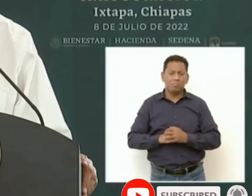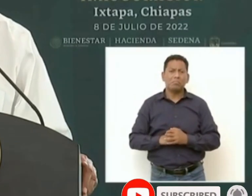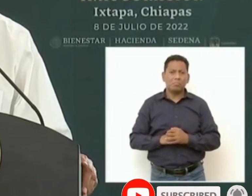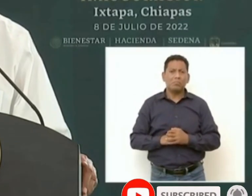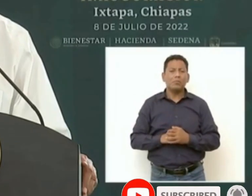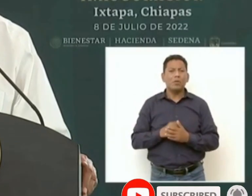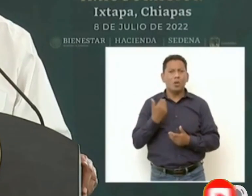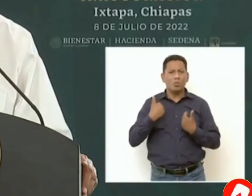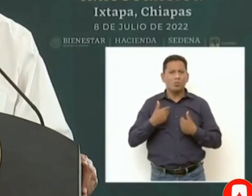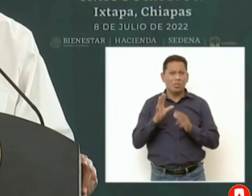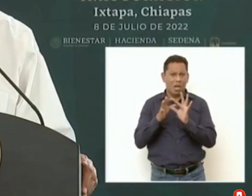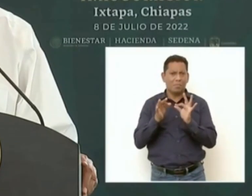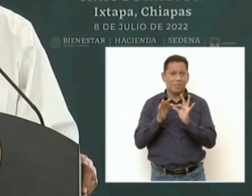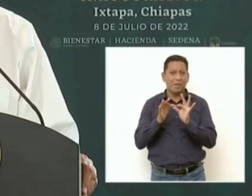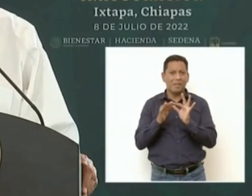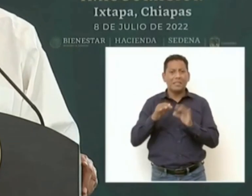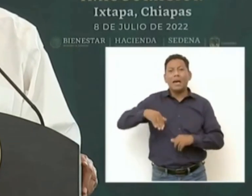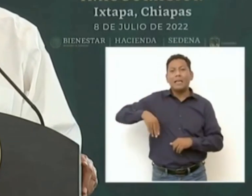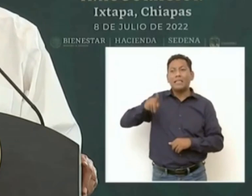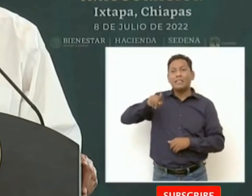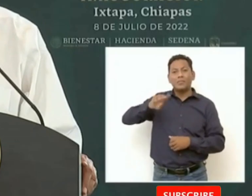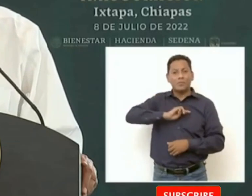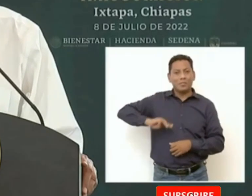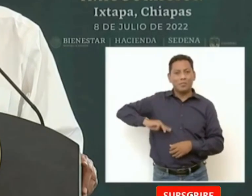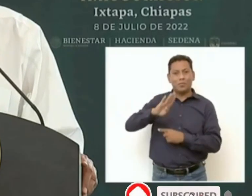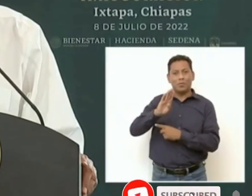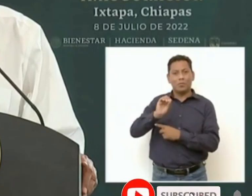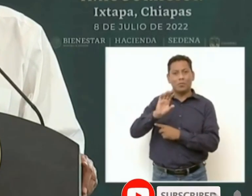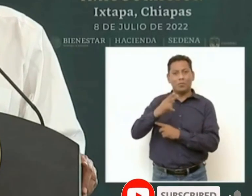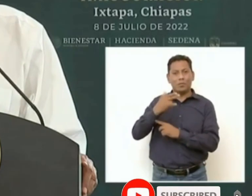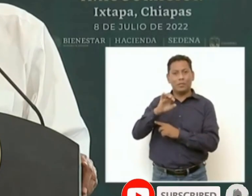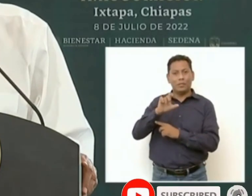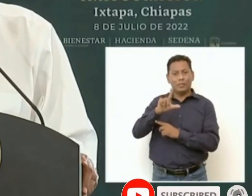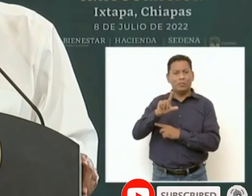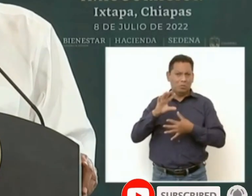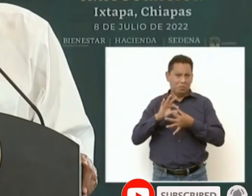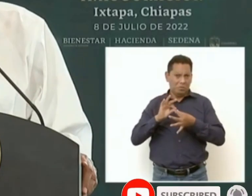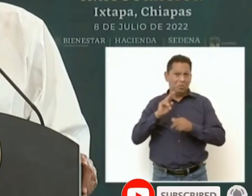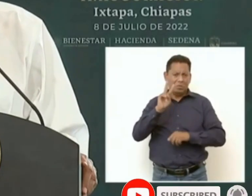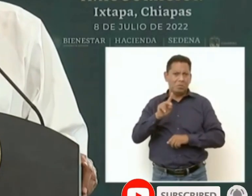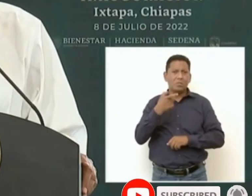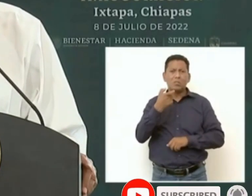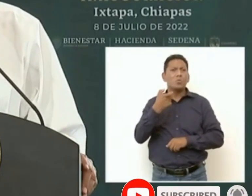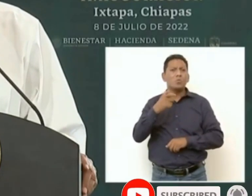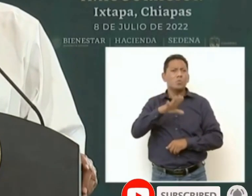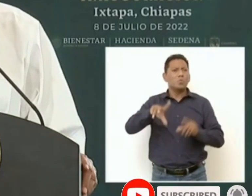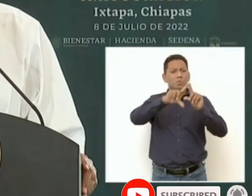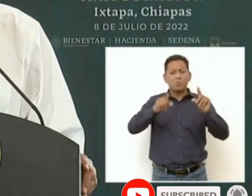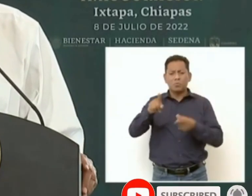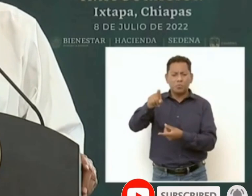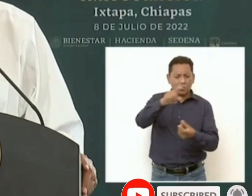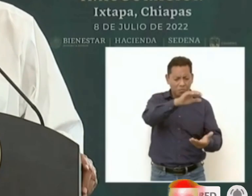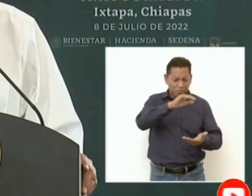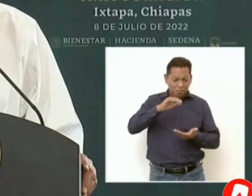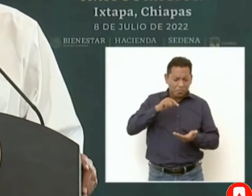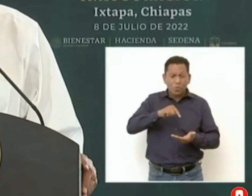lo decía yo en Bochil, se trata de manejar el presupuesto, que es dinero del pueblo,